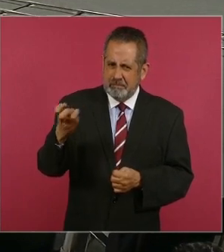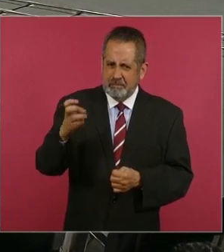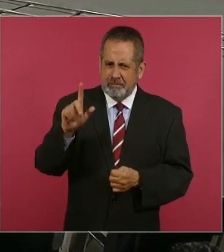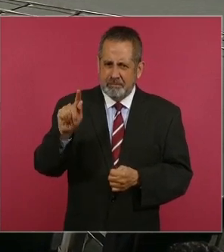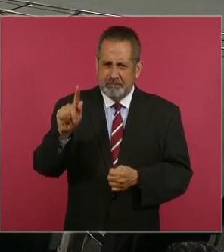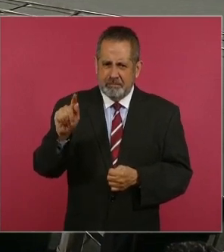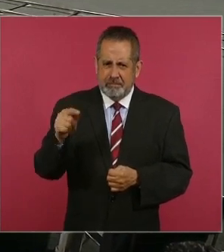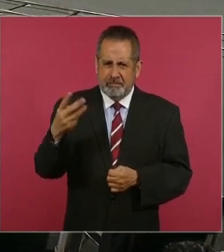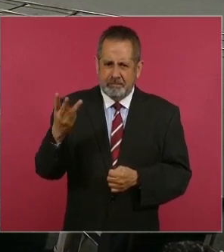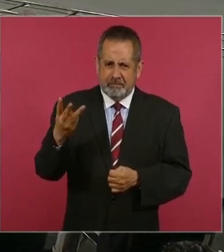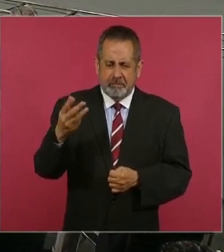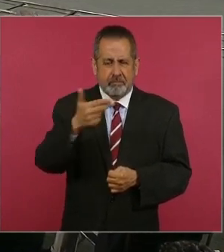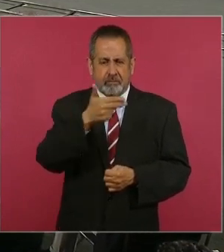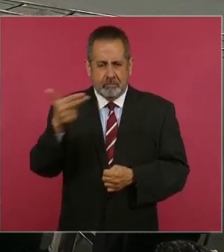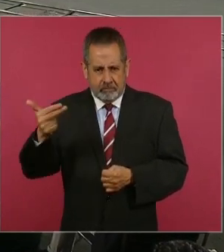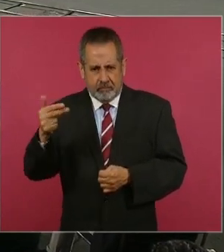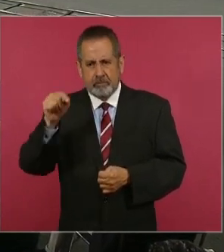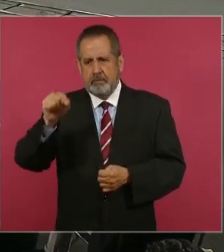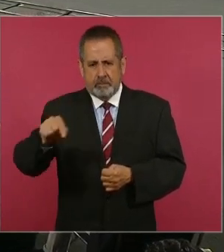73